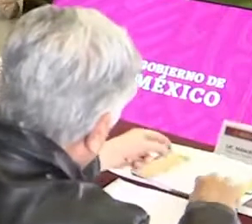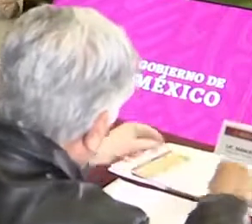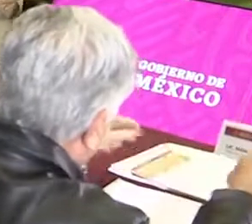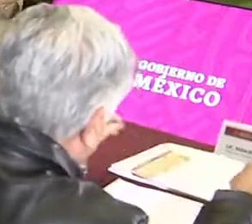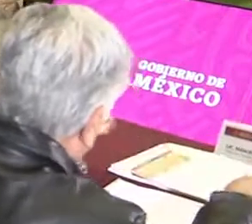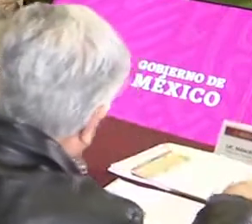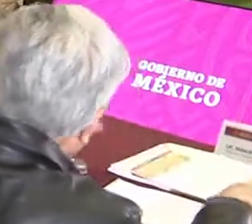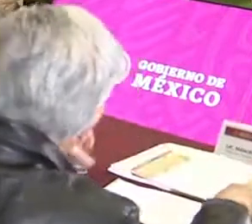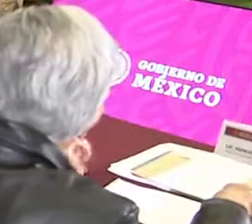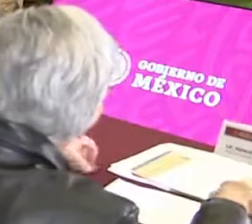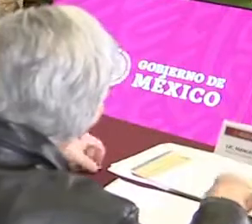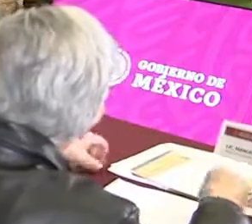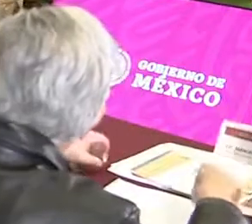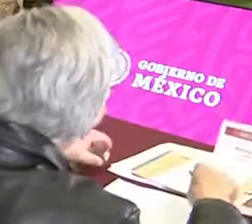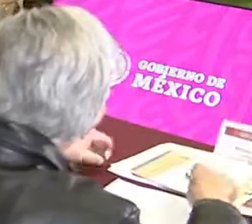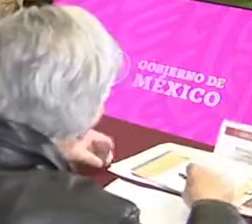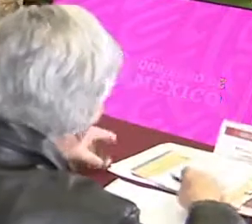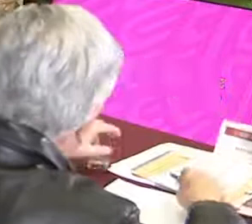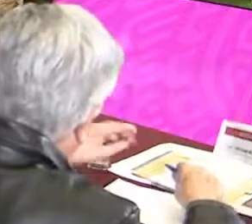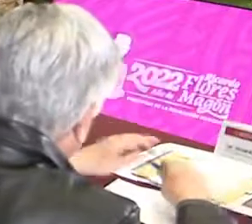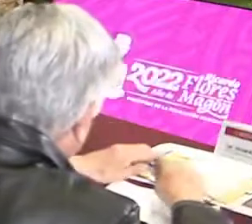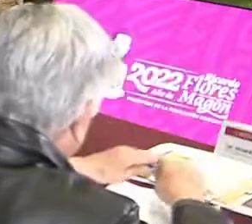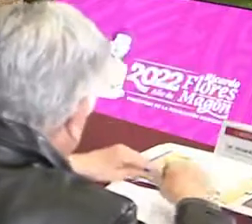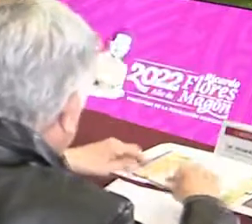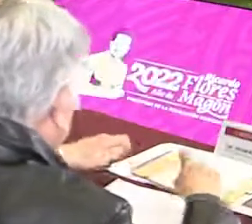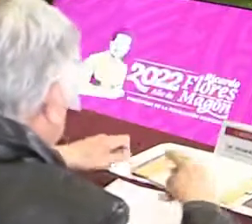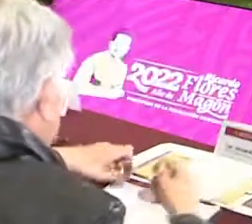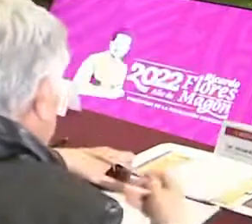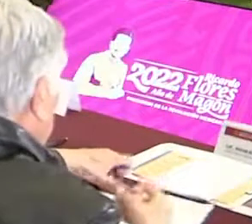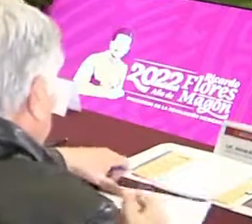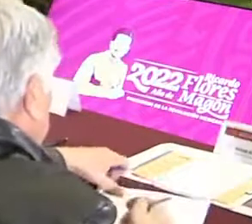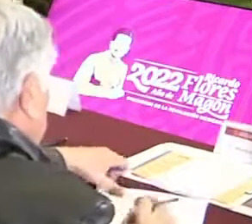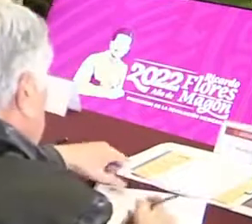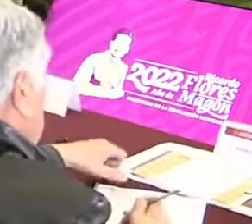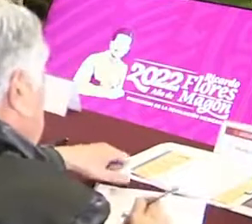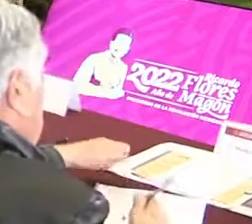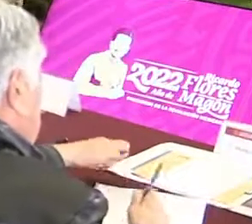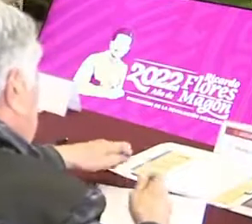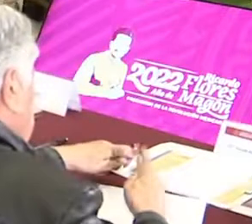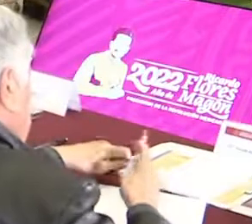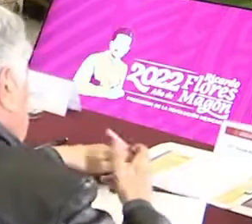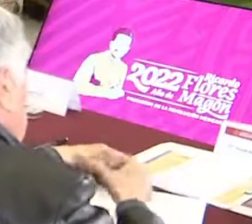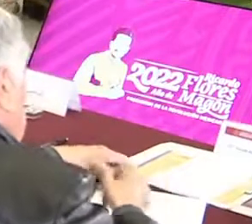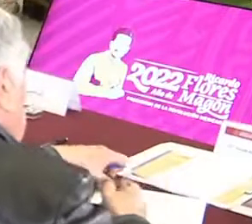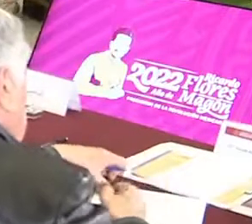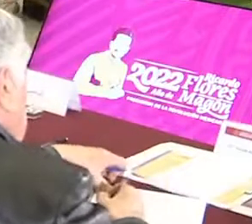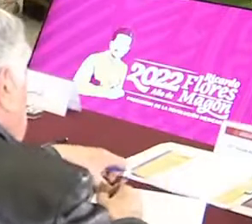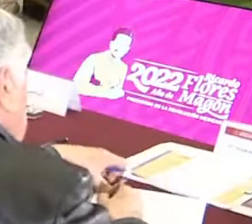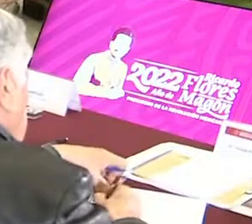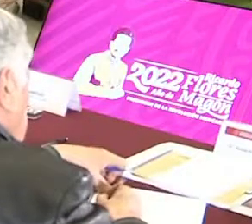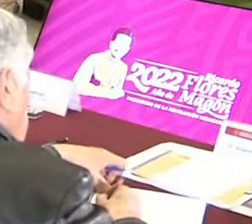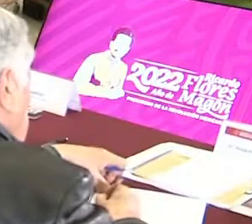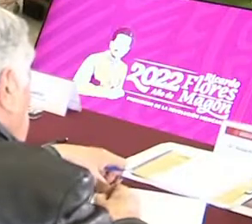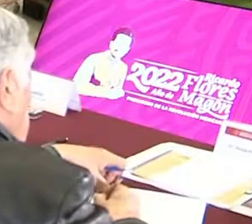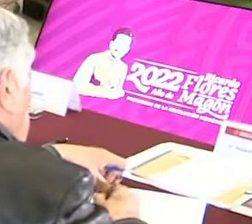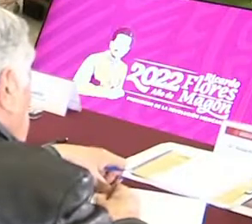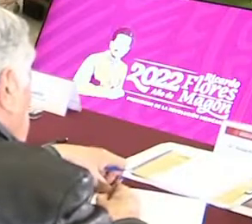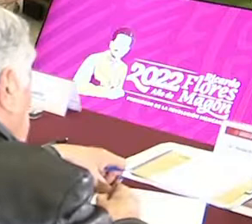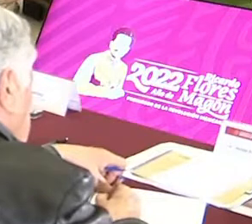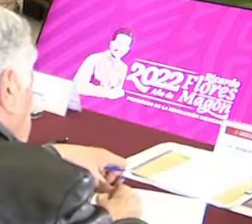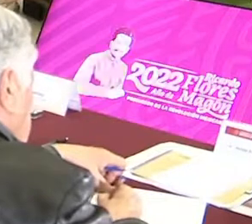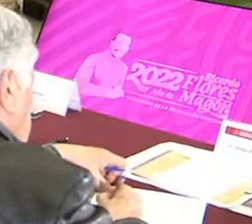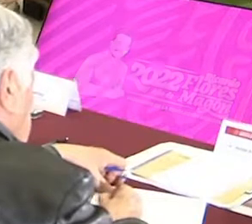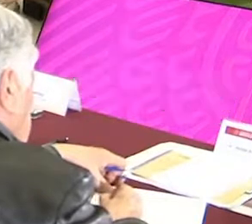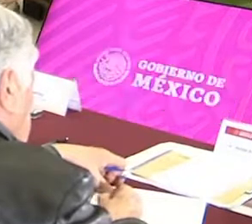Estimado público, escuchemos el mensaje que nos dirige el presidente constitucional de los Estados Unidos Mexicanos, licenciado